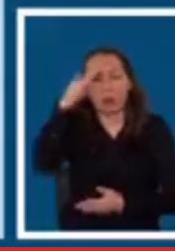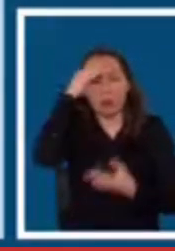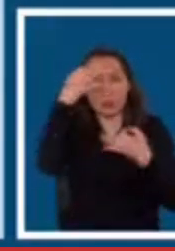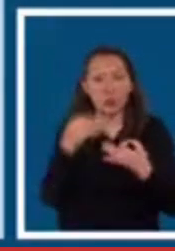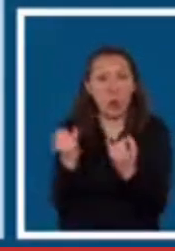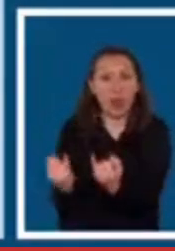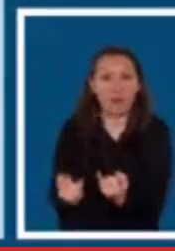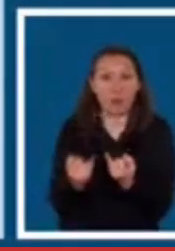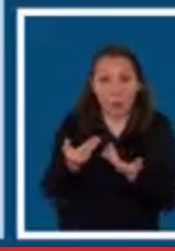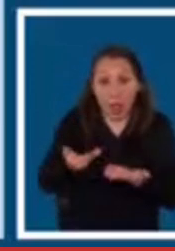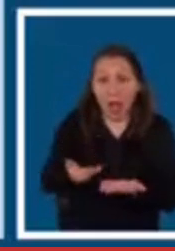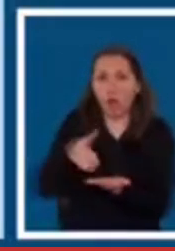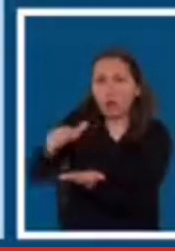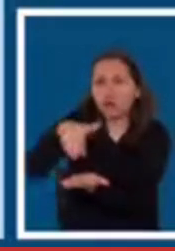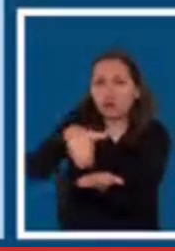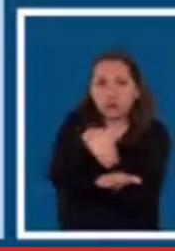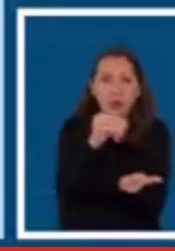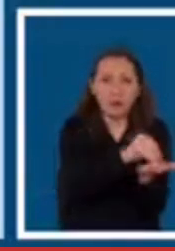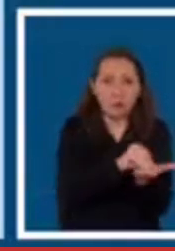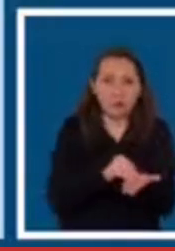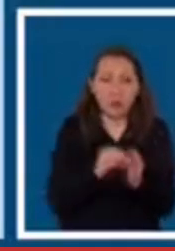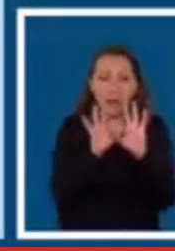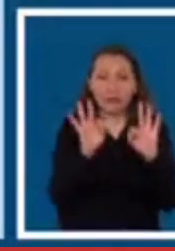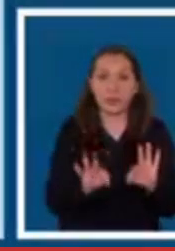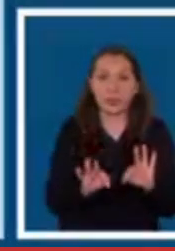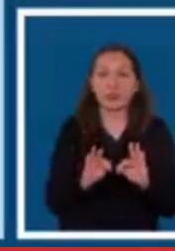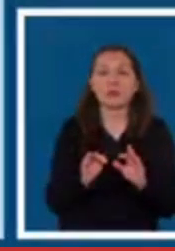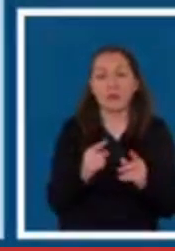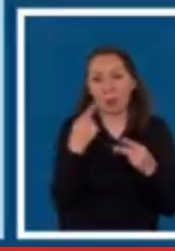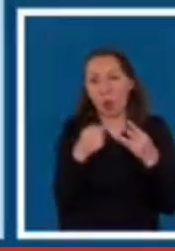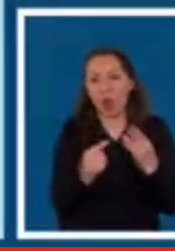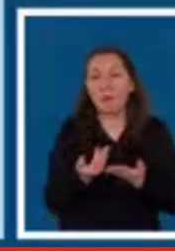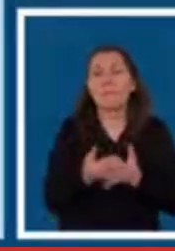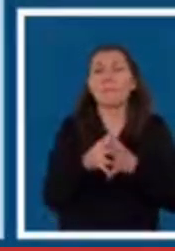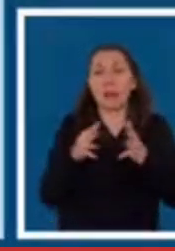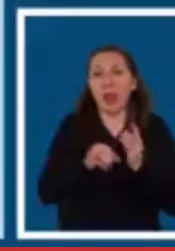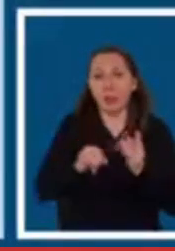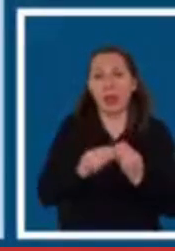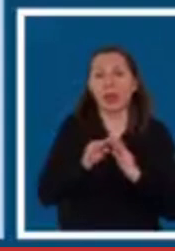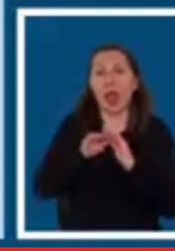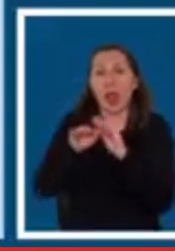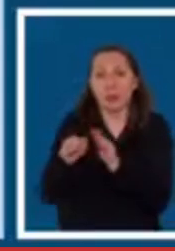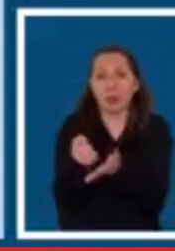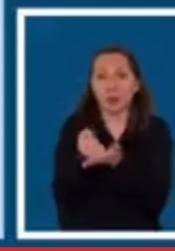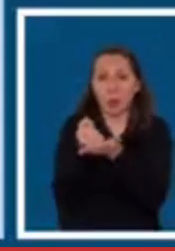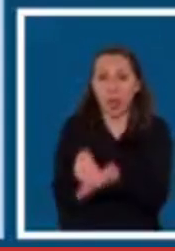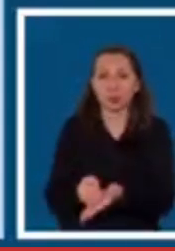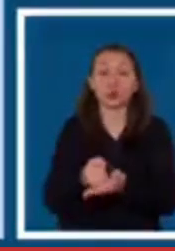que a partir de la información que estamos recolectando en esta ficha vamos a ir desplegando un conjunto de de apoyos y ayudas para